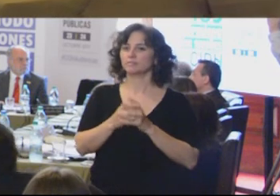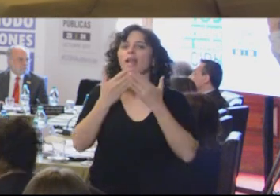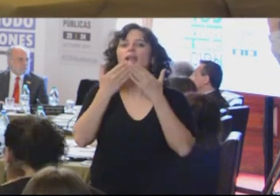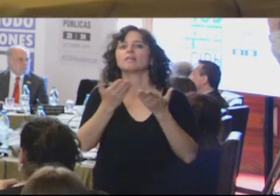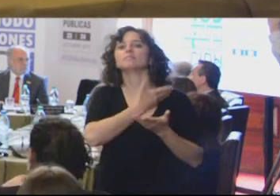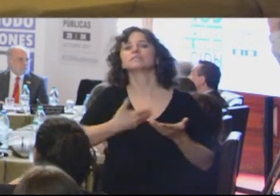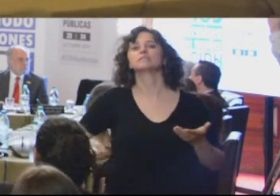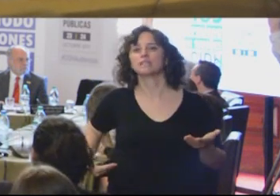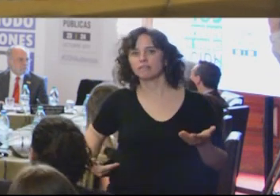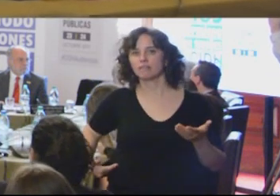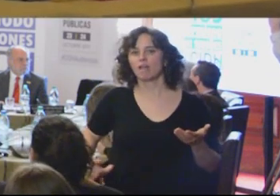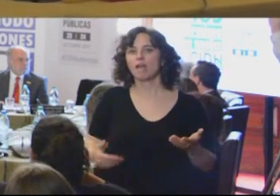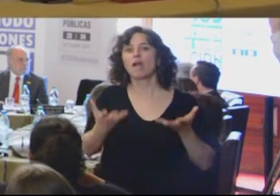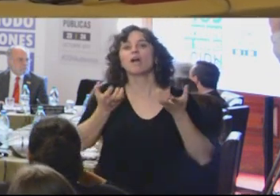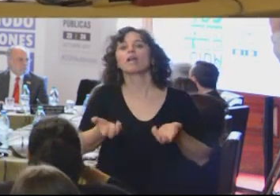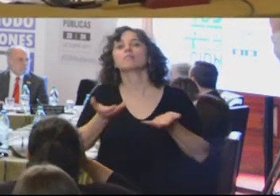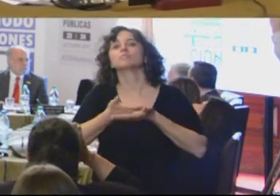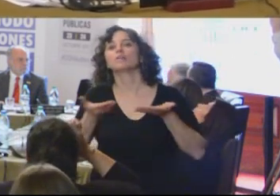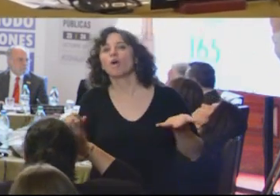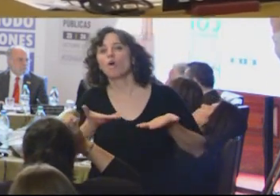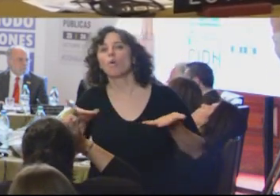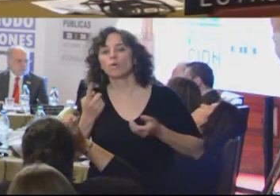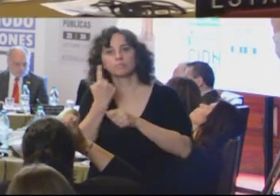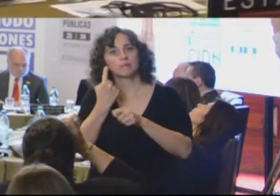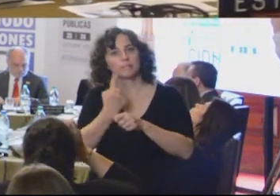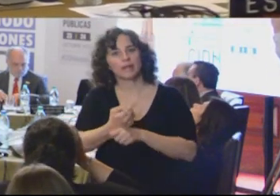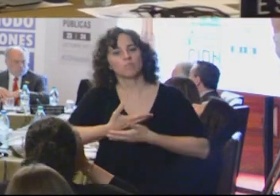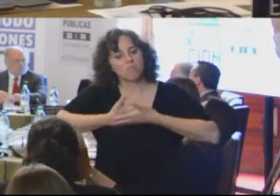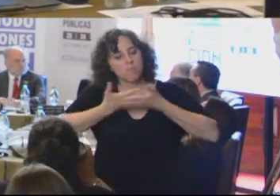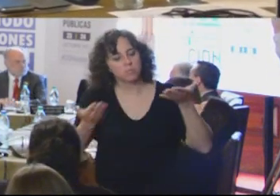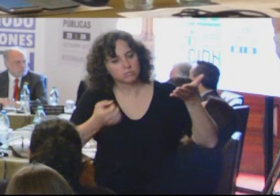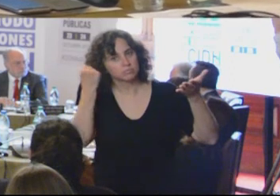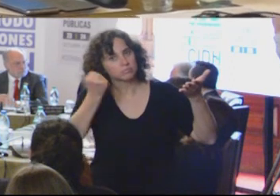presidenta quisiéramos en primer lugar destacar